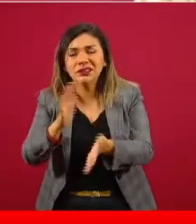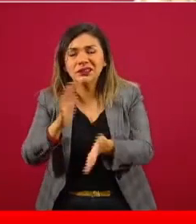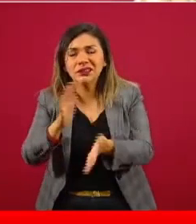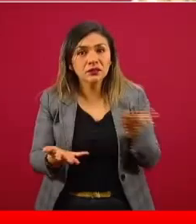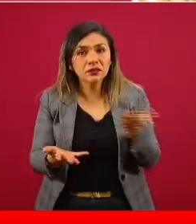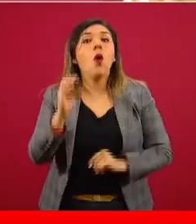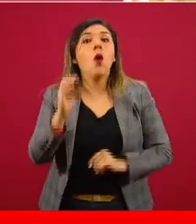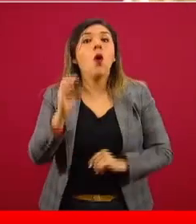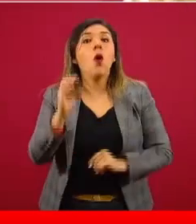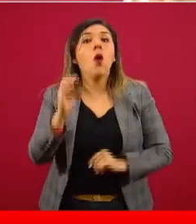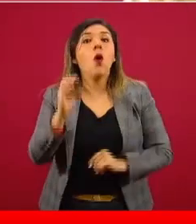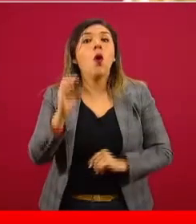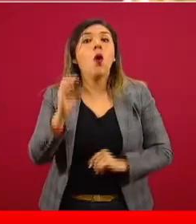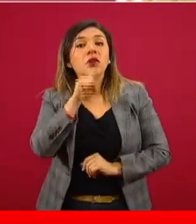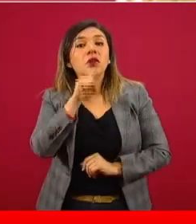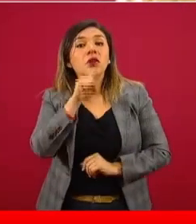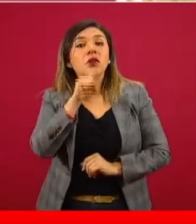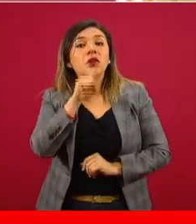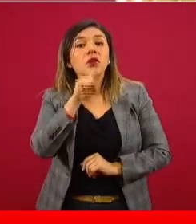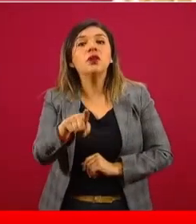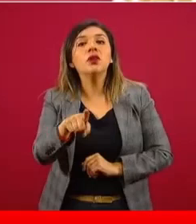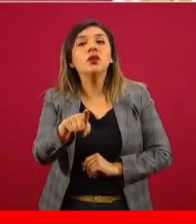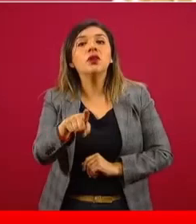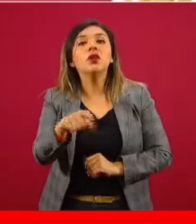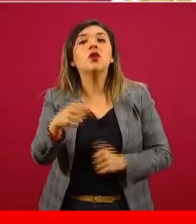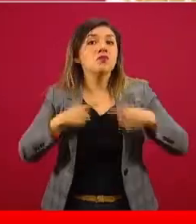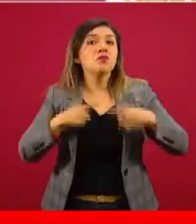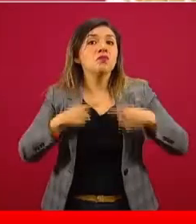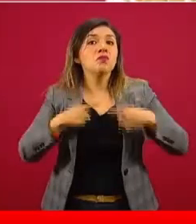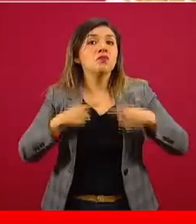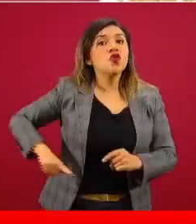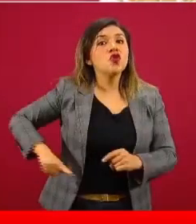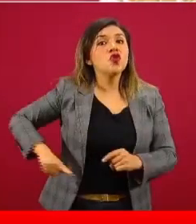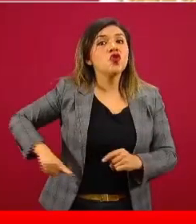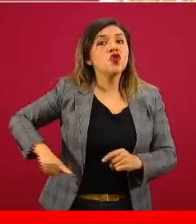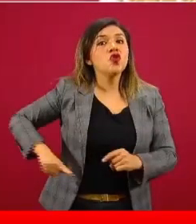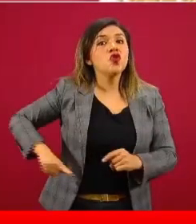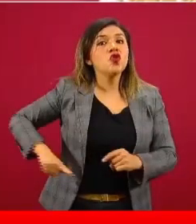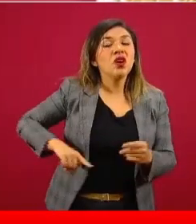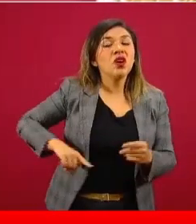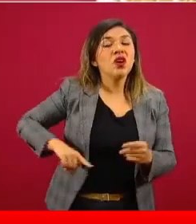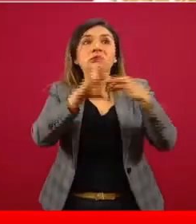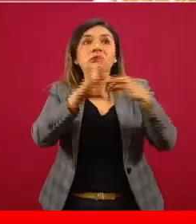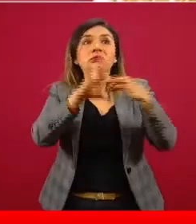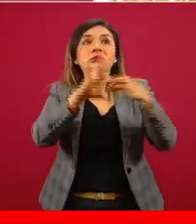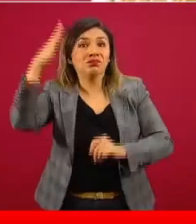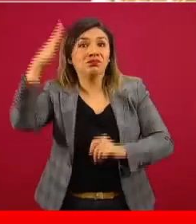o entre funcionarios de dos gobiernos.